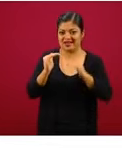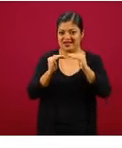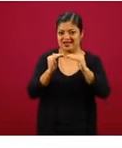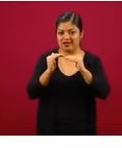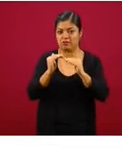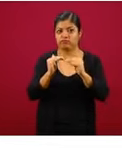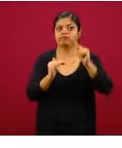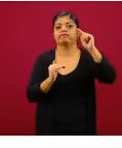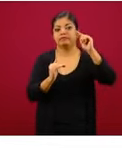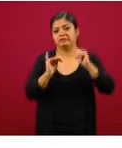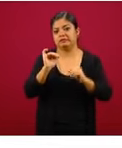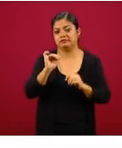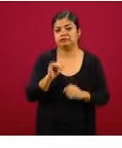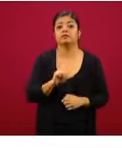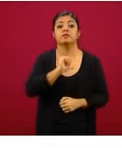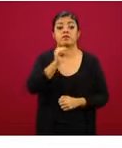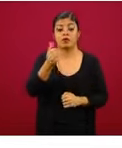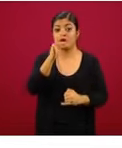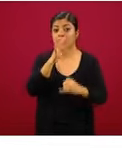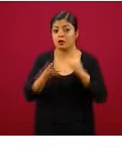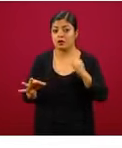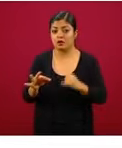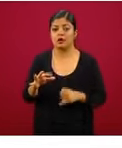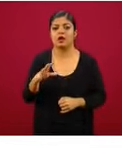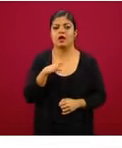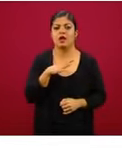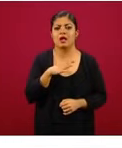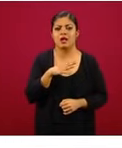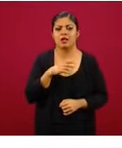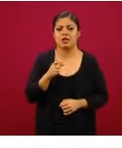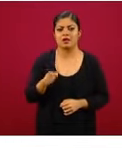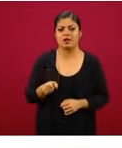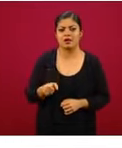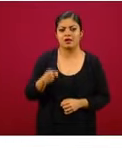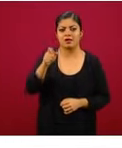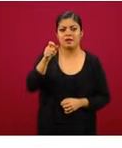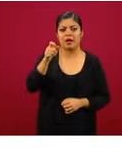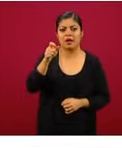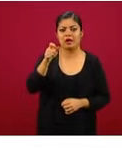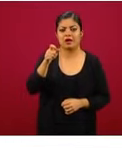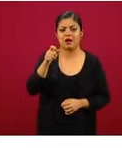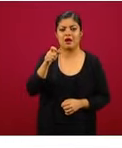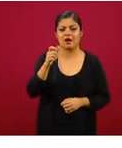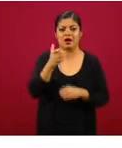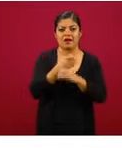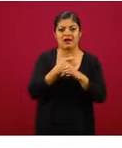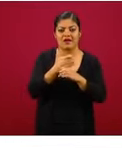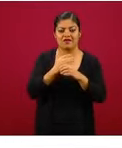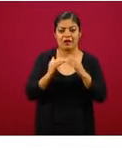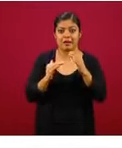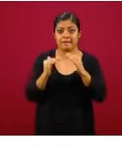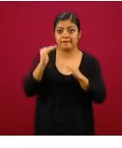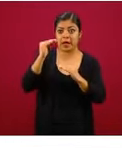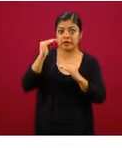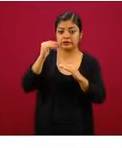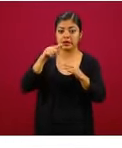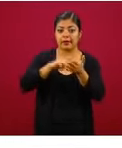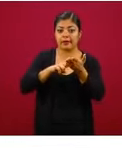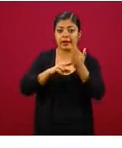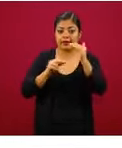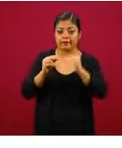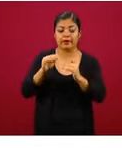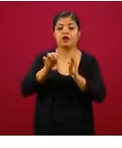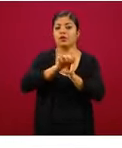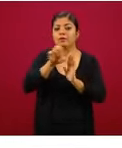tal. Y finalmente, aquellos que tienen la barra de color café más alta que la verde, como por